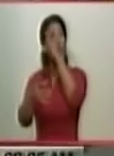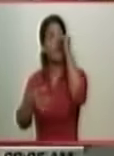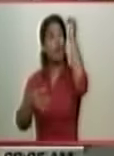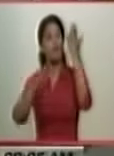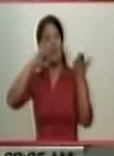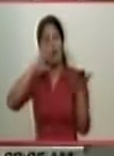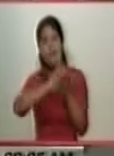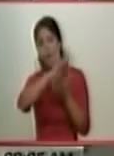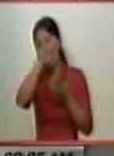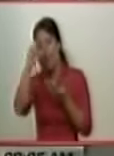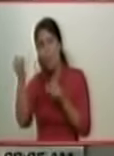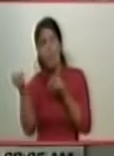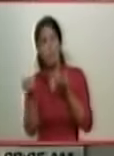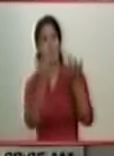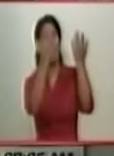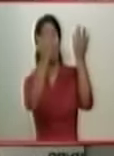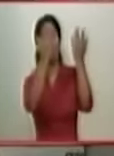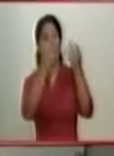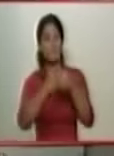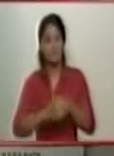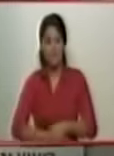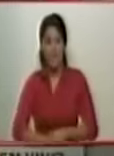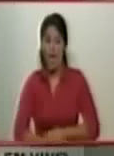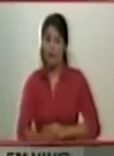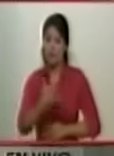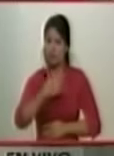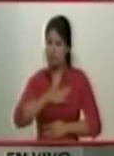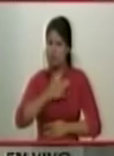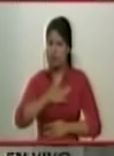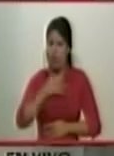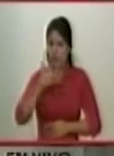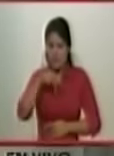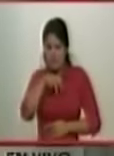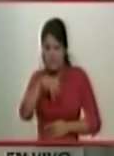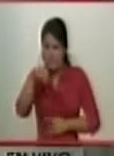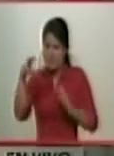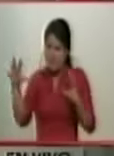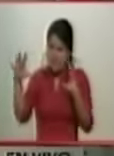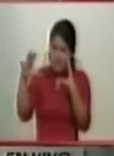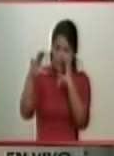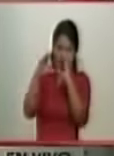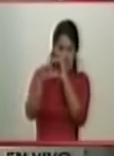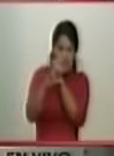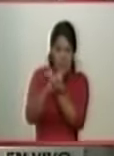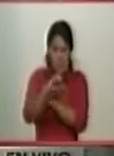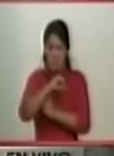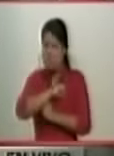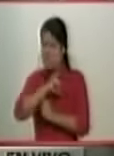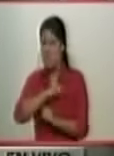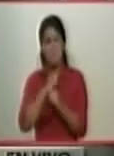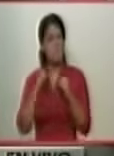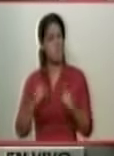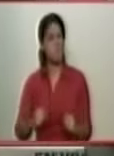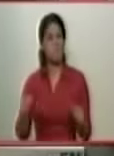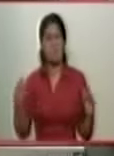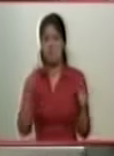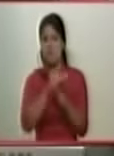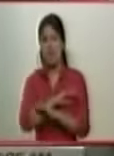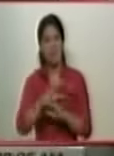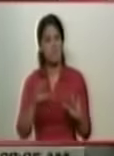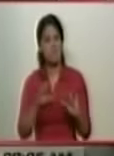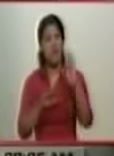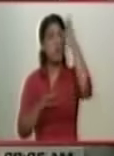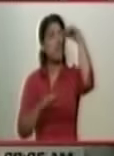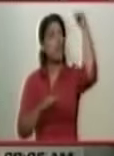suerte, aunque caminase yo por medio de la sombra de la muerte, no temeré ningún desastre, porque tú